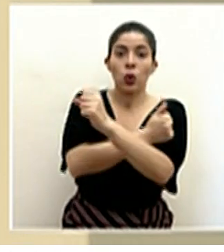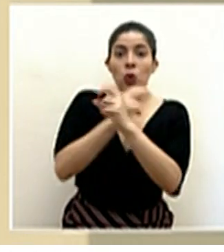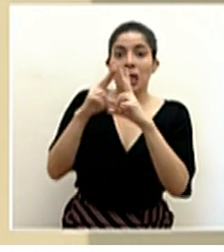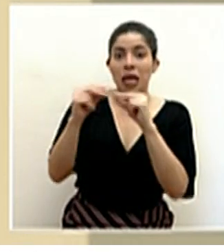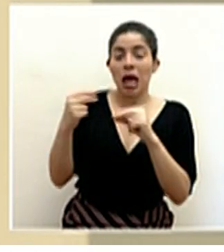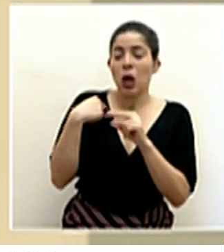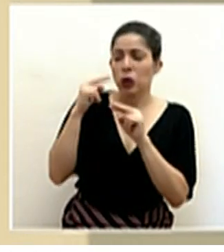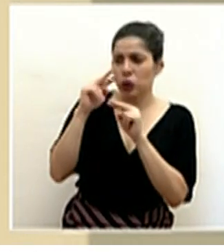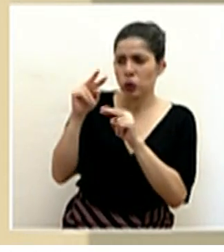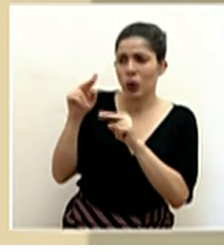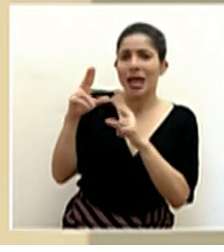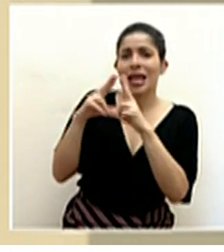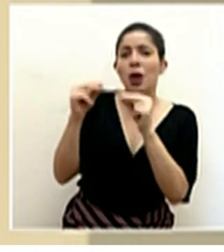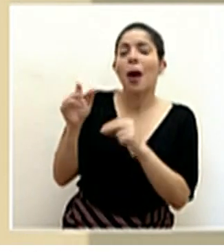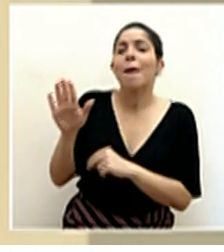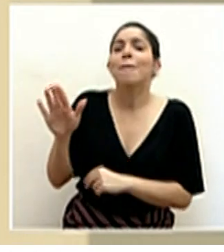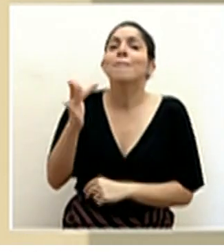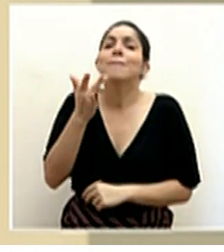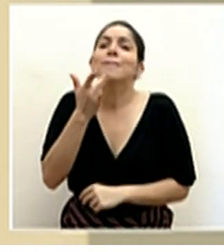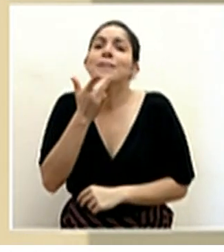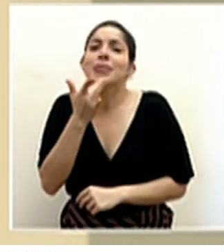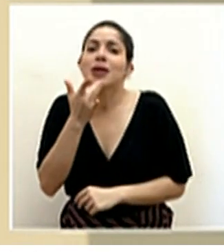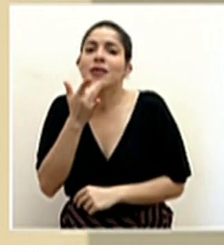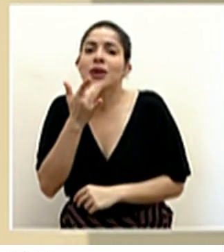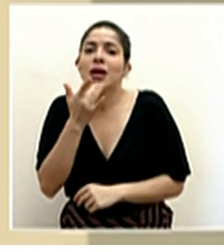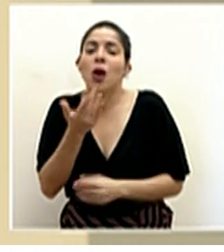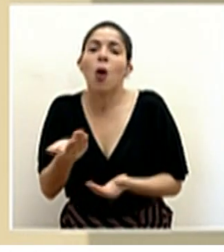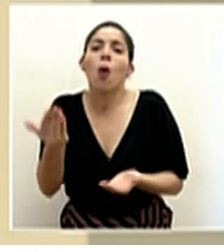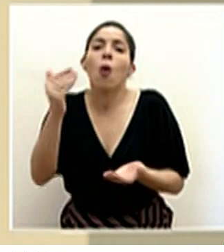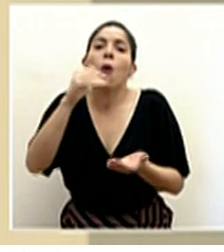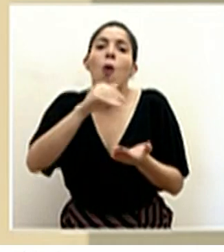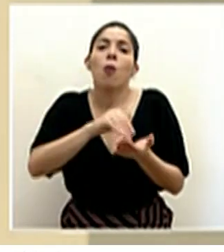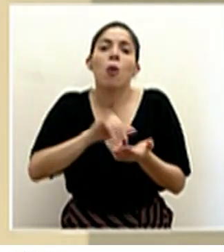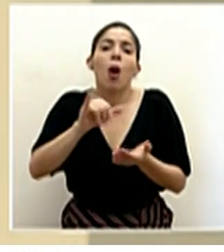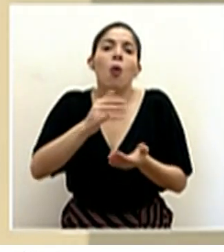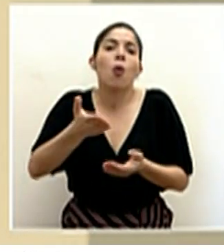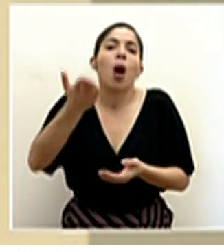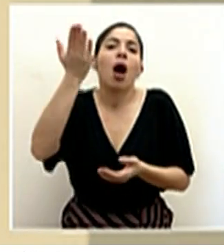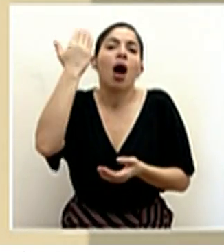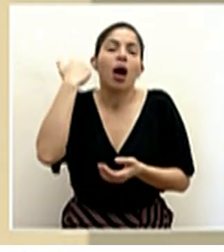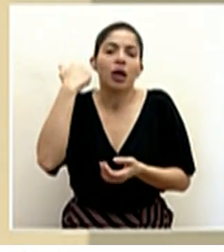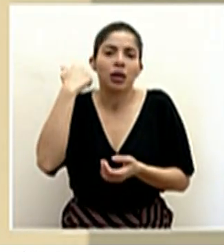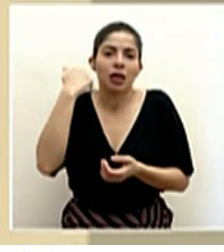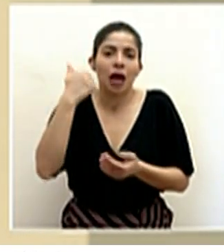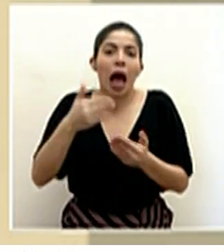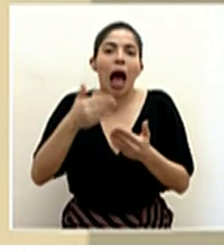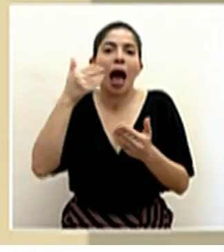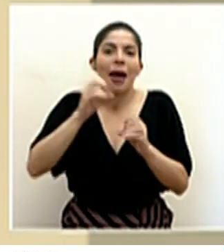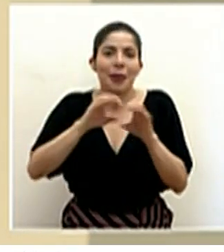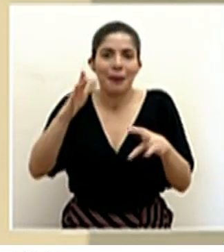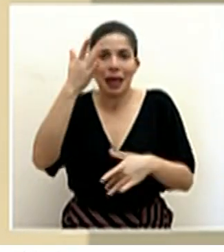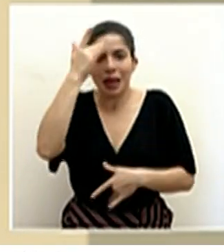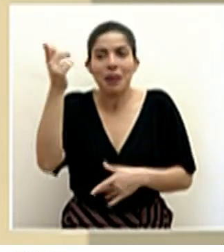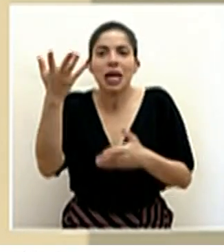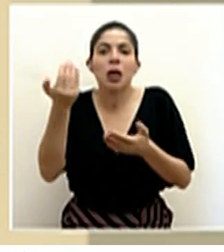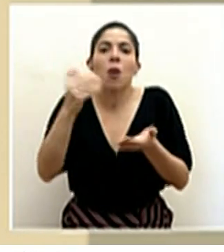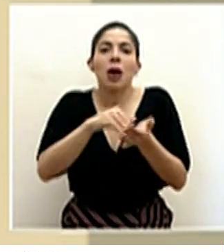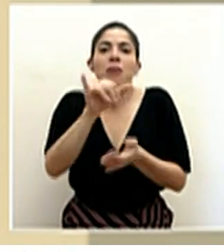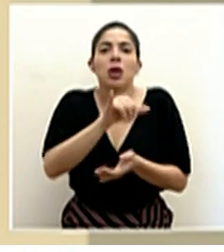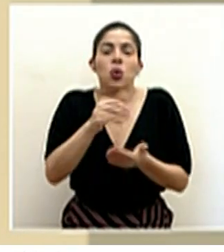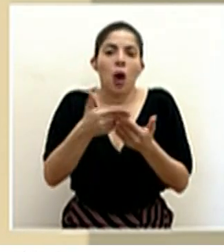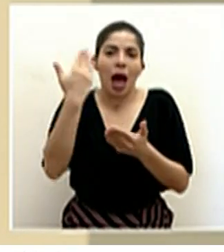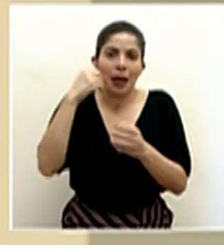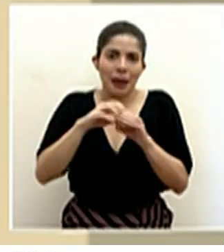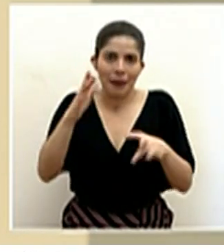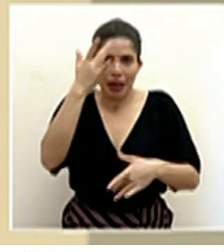Nicaragua, es que Nicaragua preferiría que volvamos al estado original de las cosas prepandemia. Y ese es el mensaje que yo